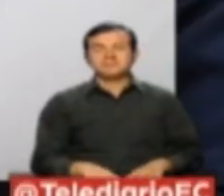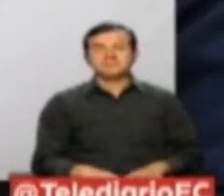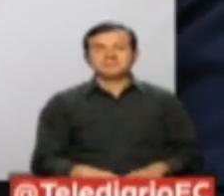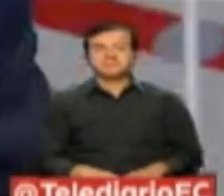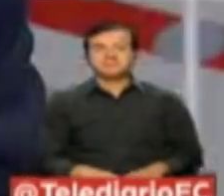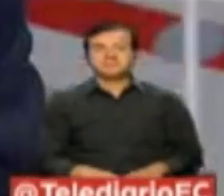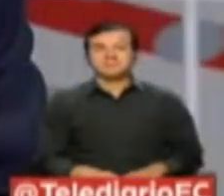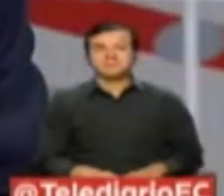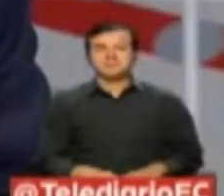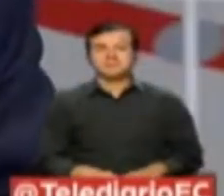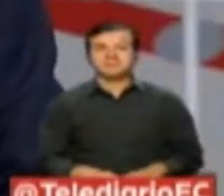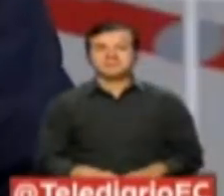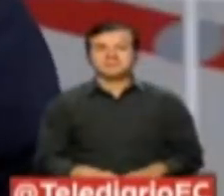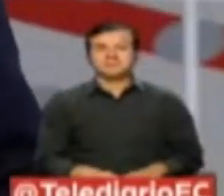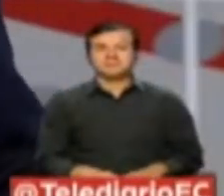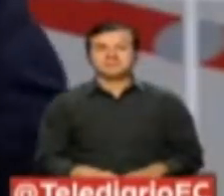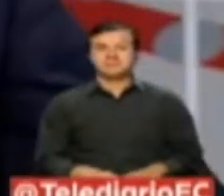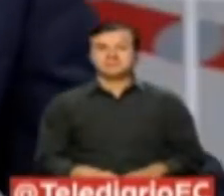telediario